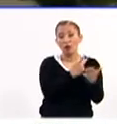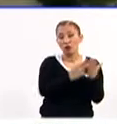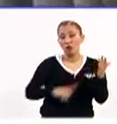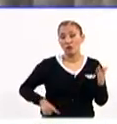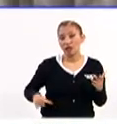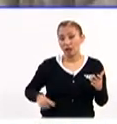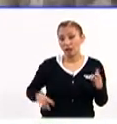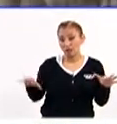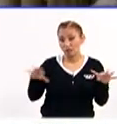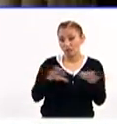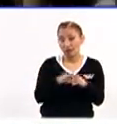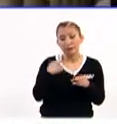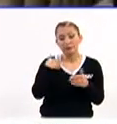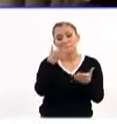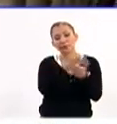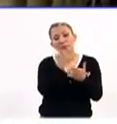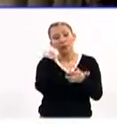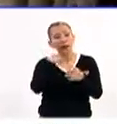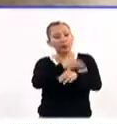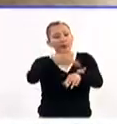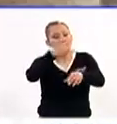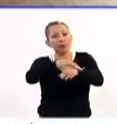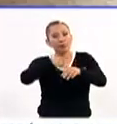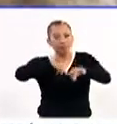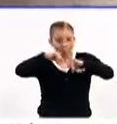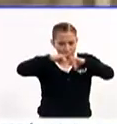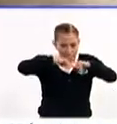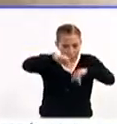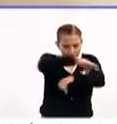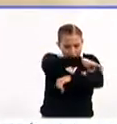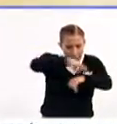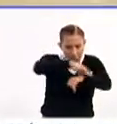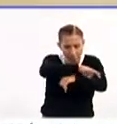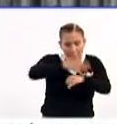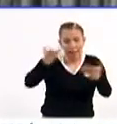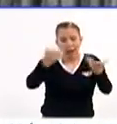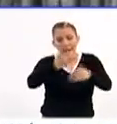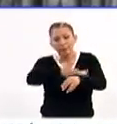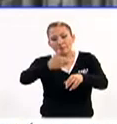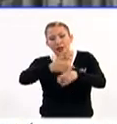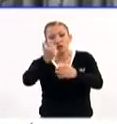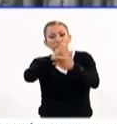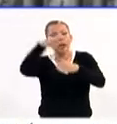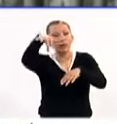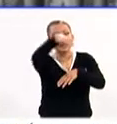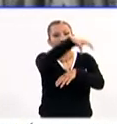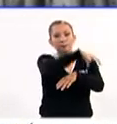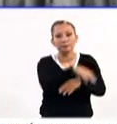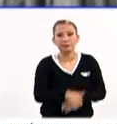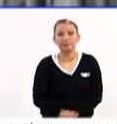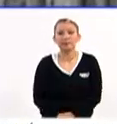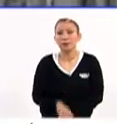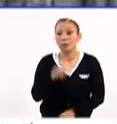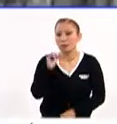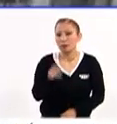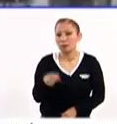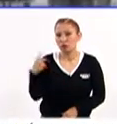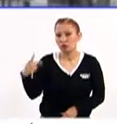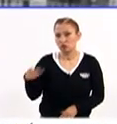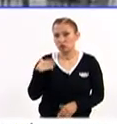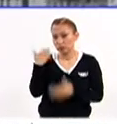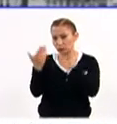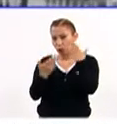gubernamentales y sociales involucrados en los procesos de diseño, planeación y gestión de las ciudades y el territorio. Como parte de su